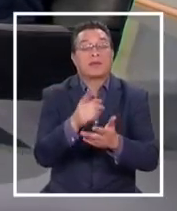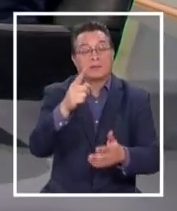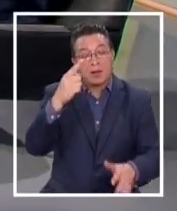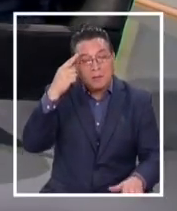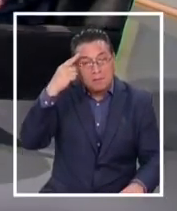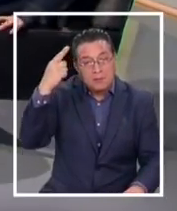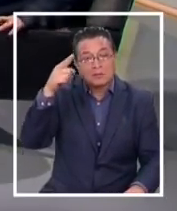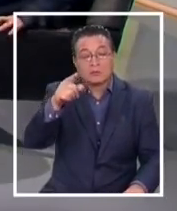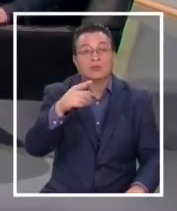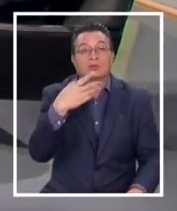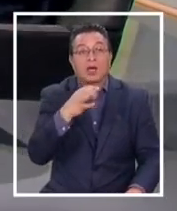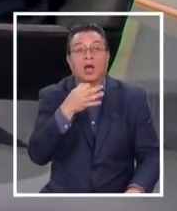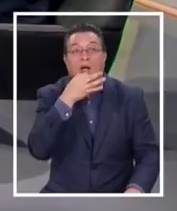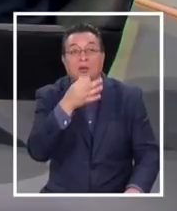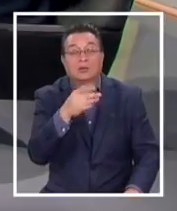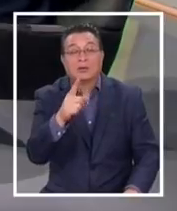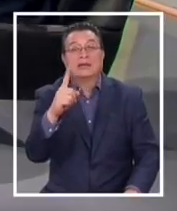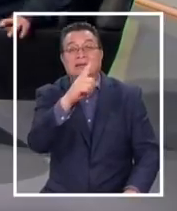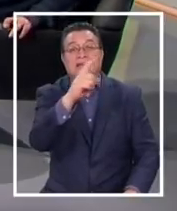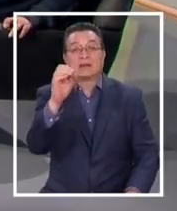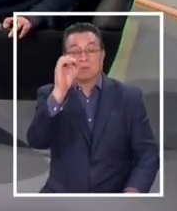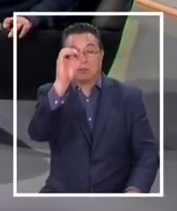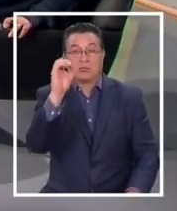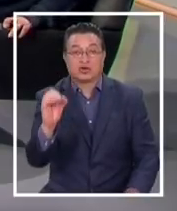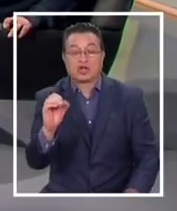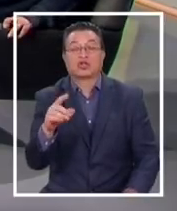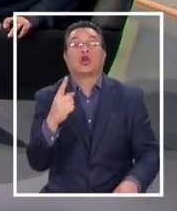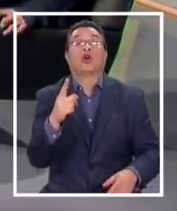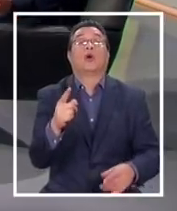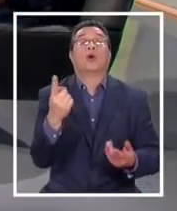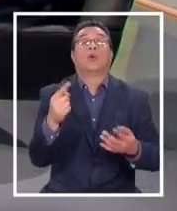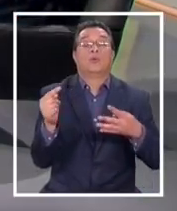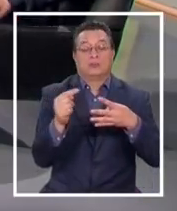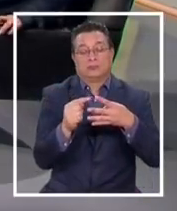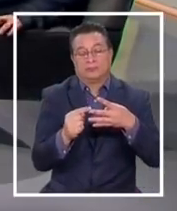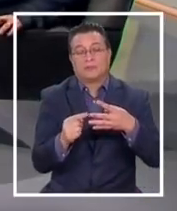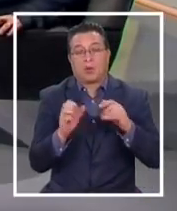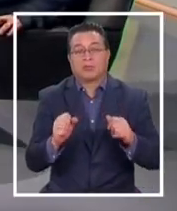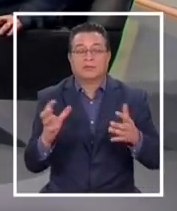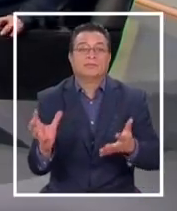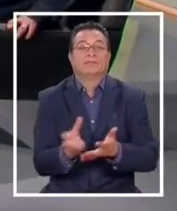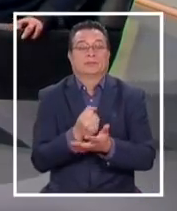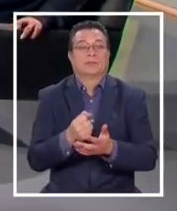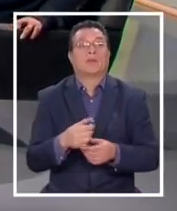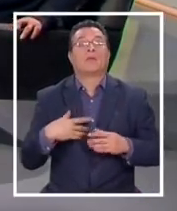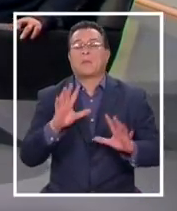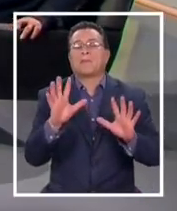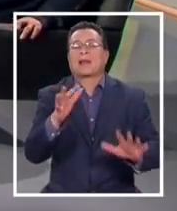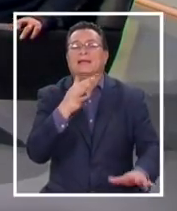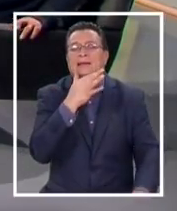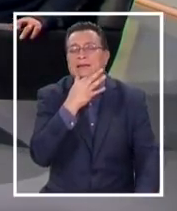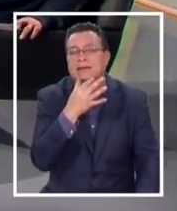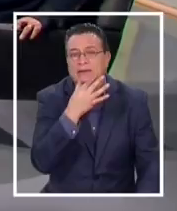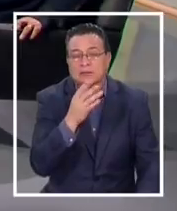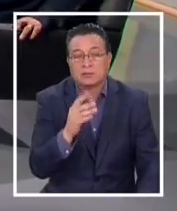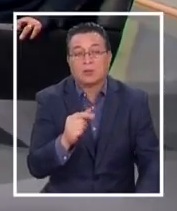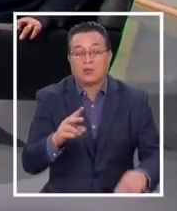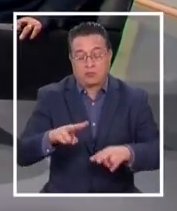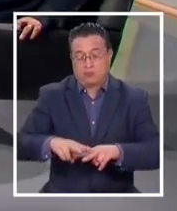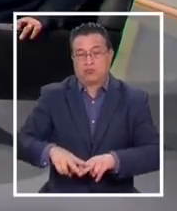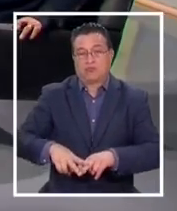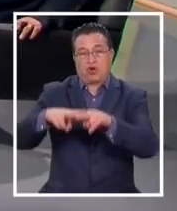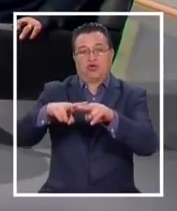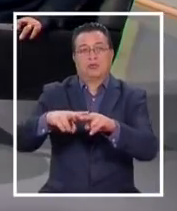ya señaló que para él el 100% era algo alcanzable. Digamos. Pero hagámosla simple.